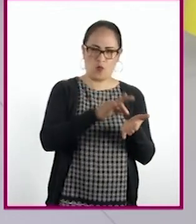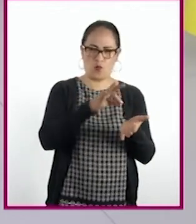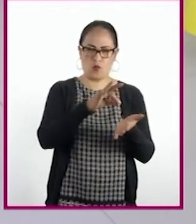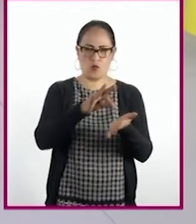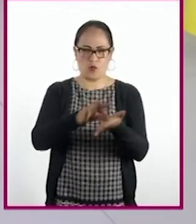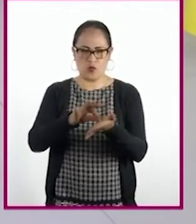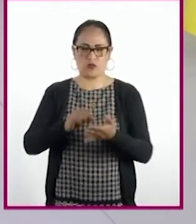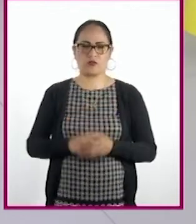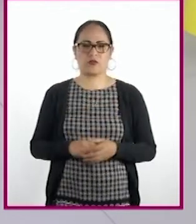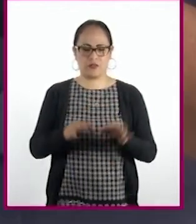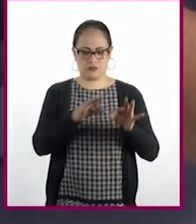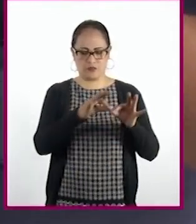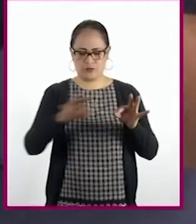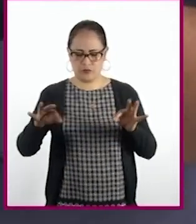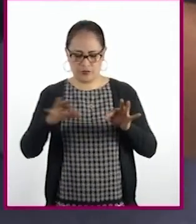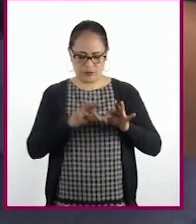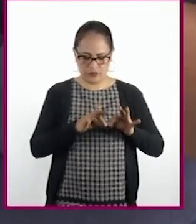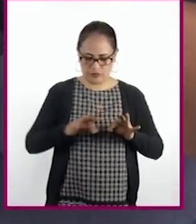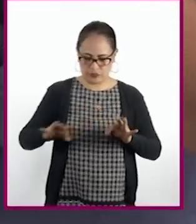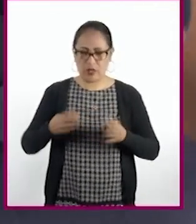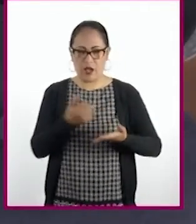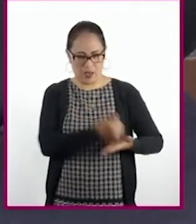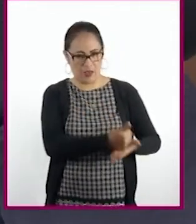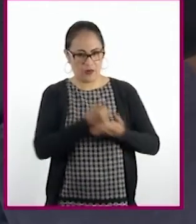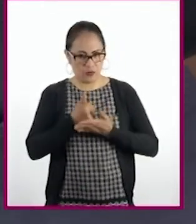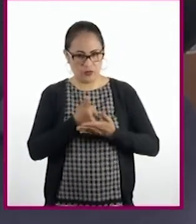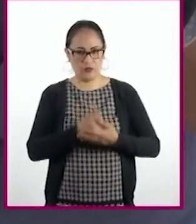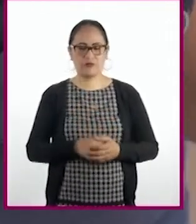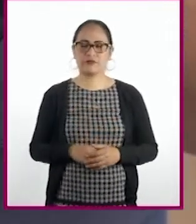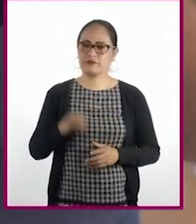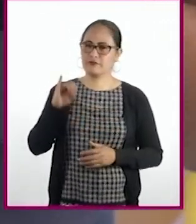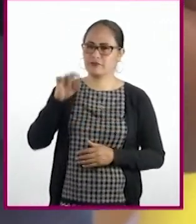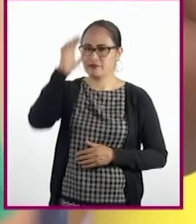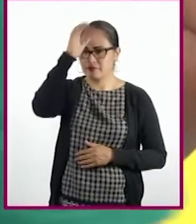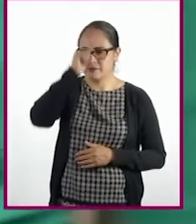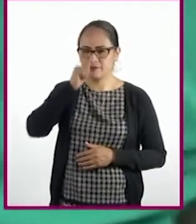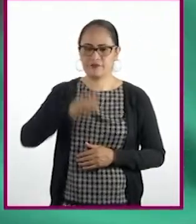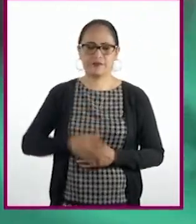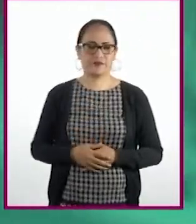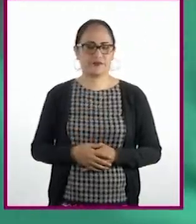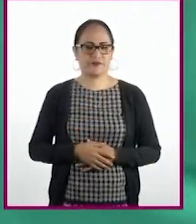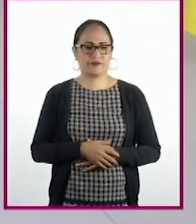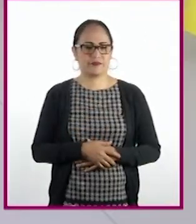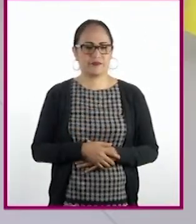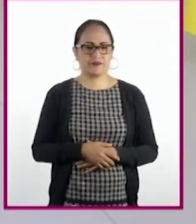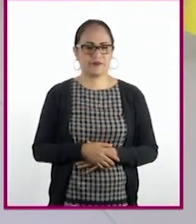¿Sí me ayudas, maestra? Claro que sí. A ver.